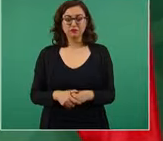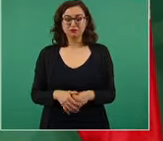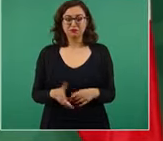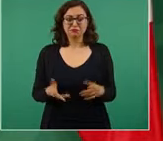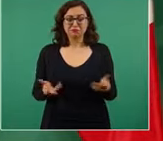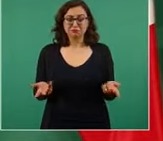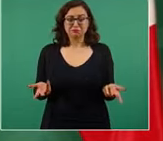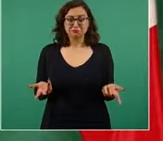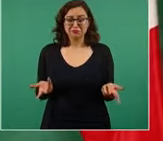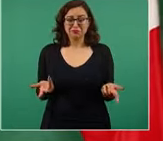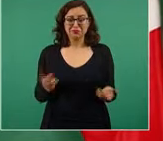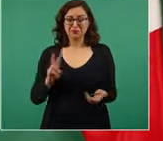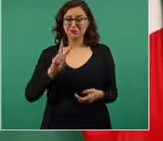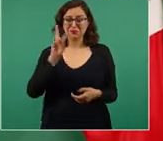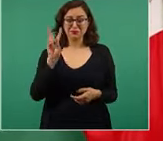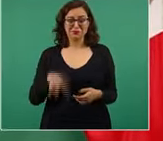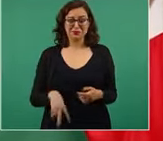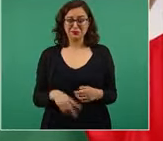Muy